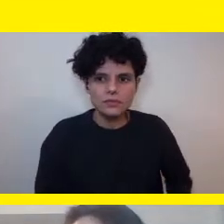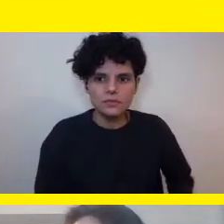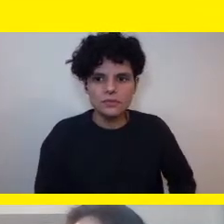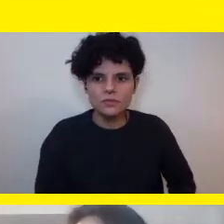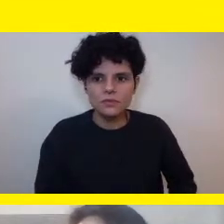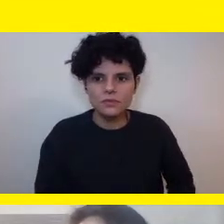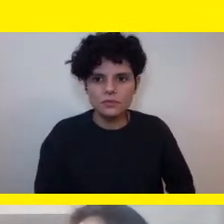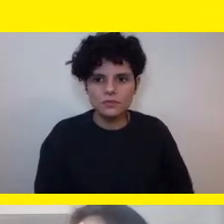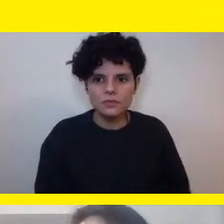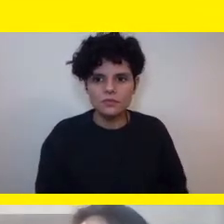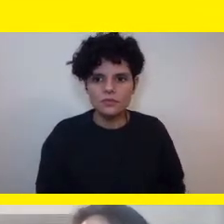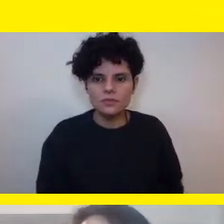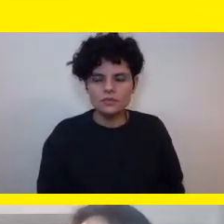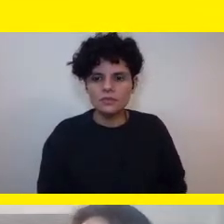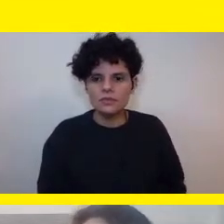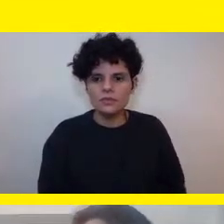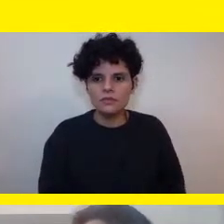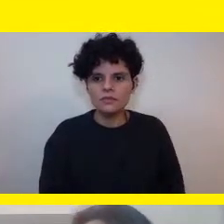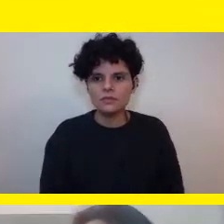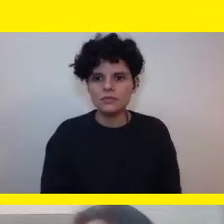Aide, ¿me escuchas?